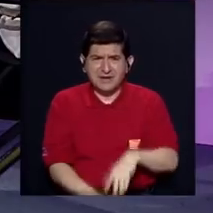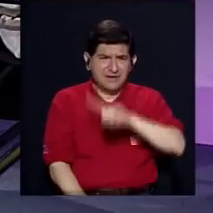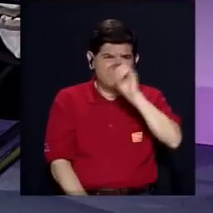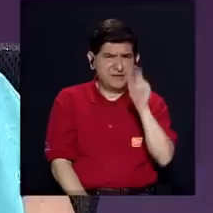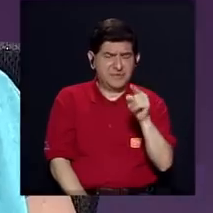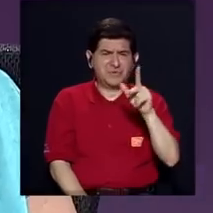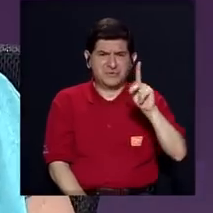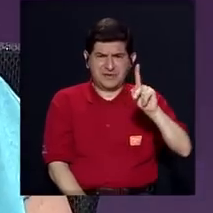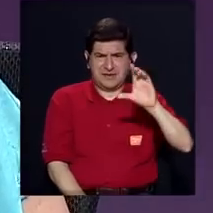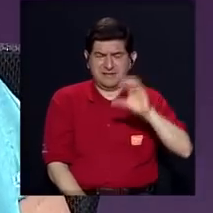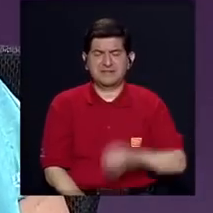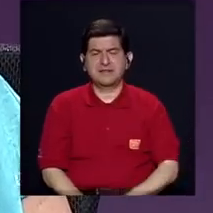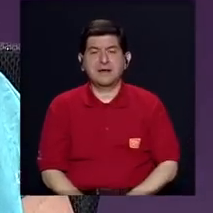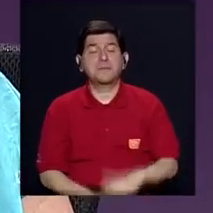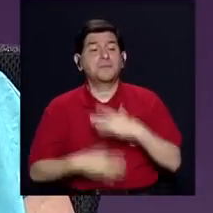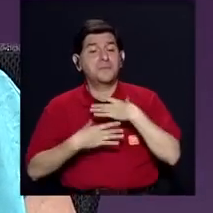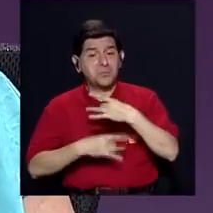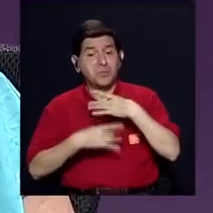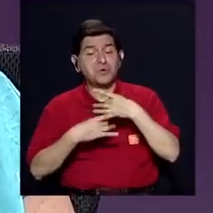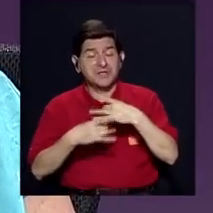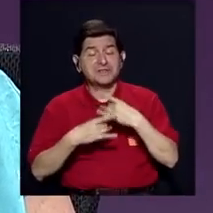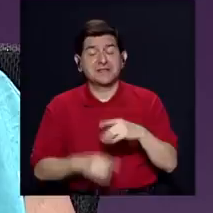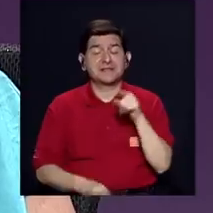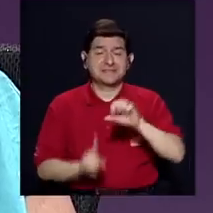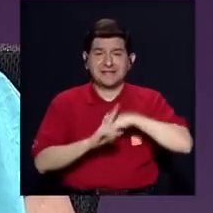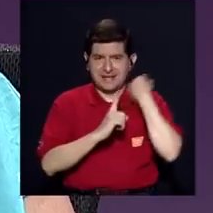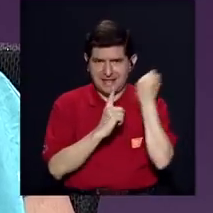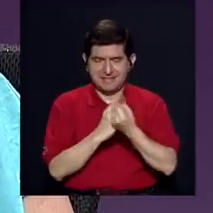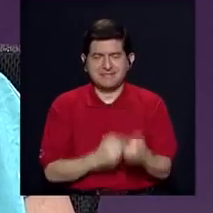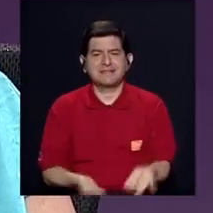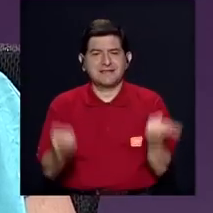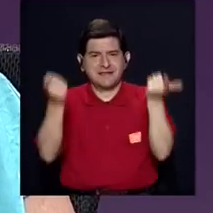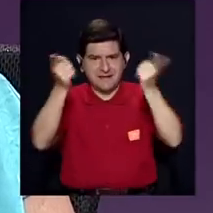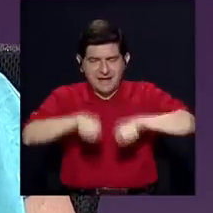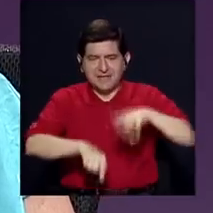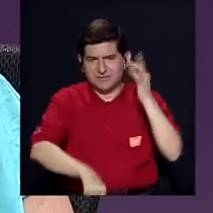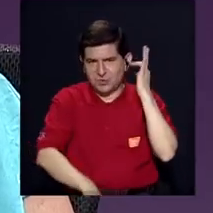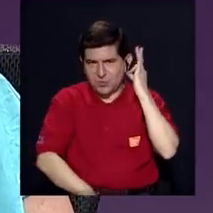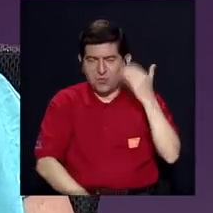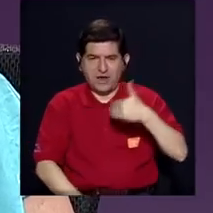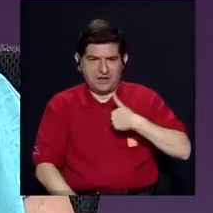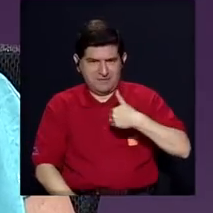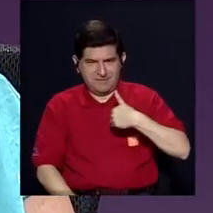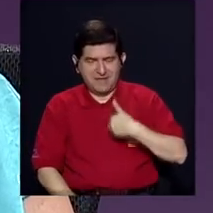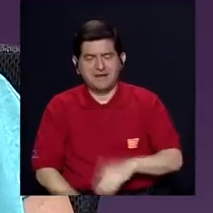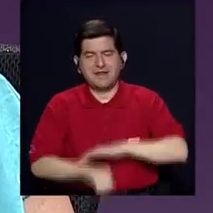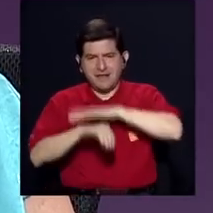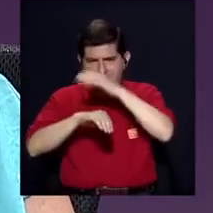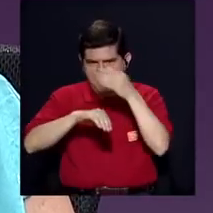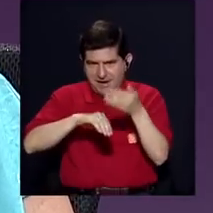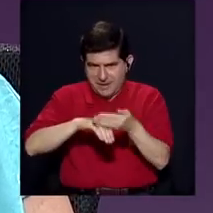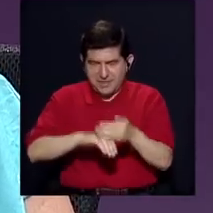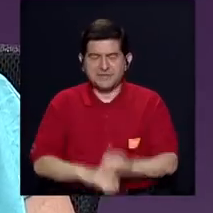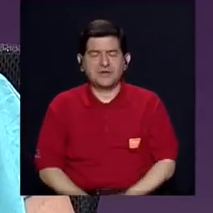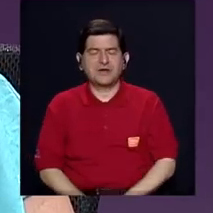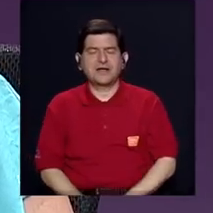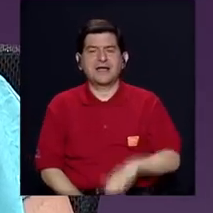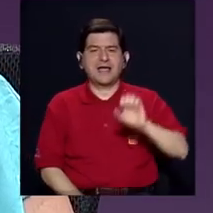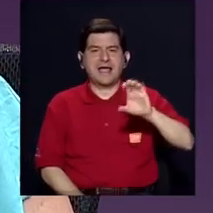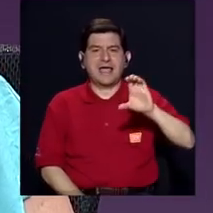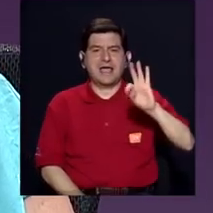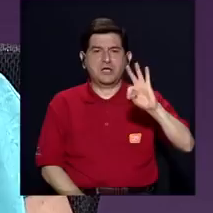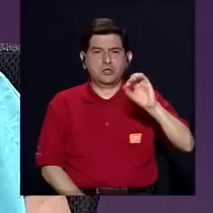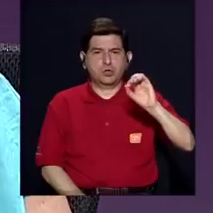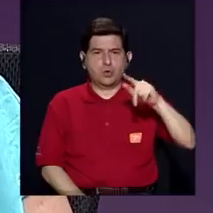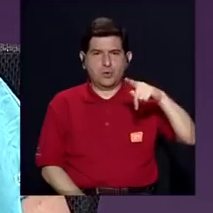pues una cosa interesante tal vez de traer a colación es que en el caso de que una mujer tenga un embarazo ectópico verde de buena